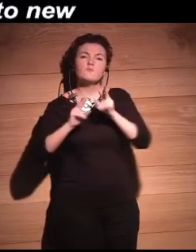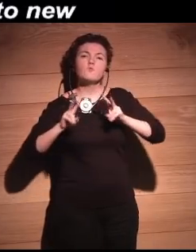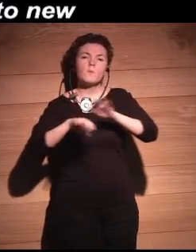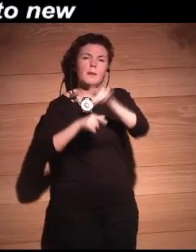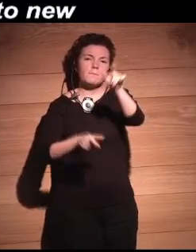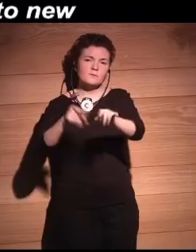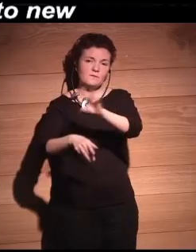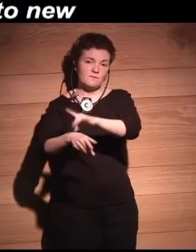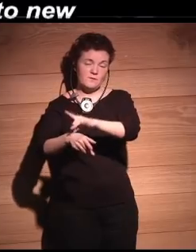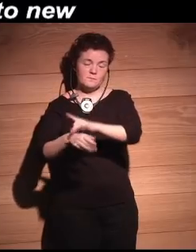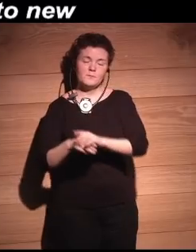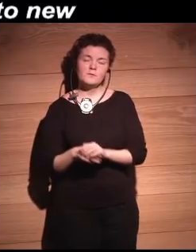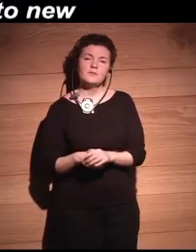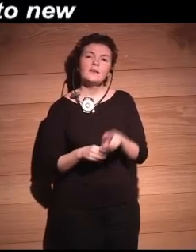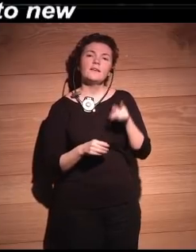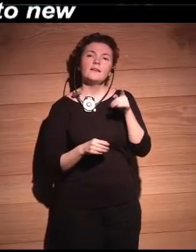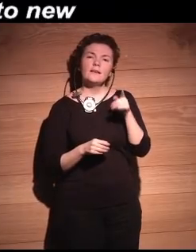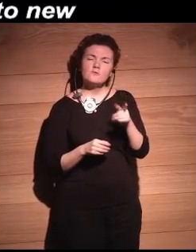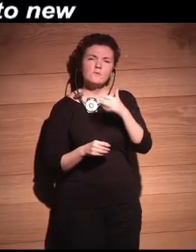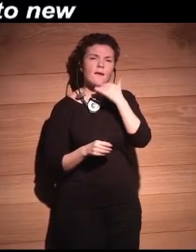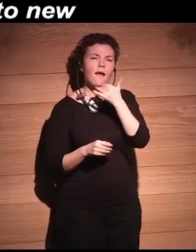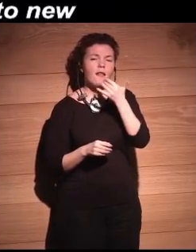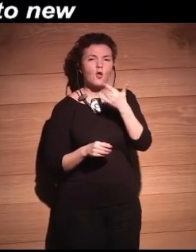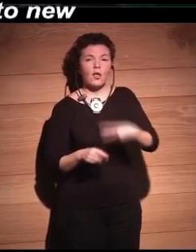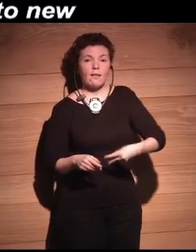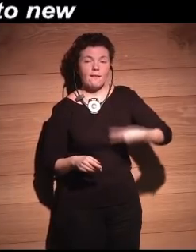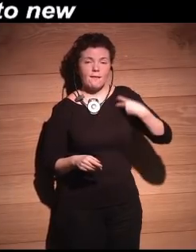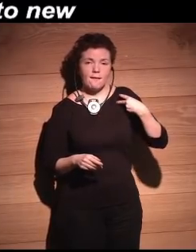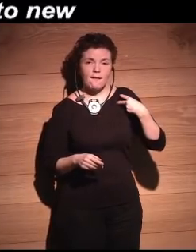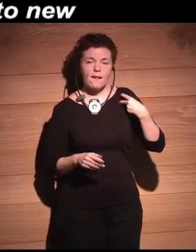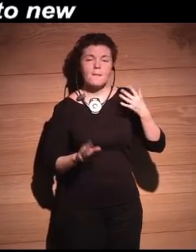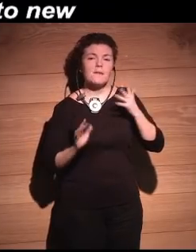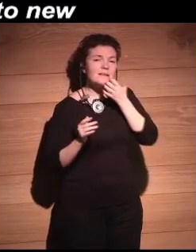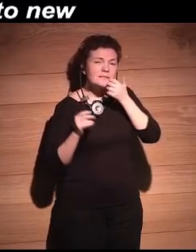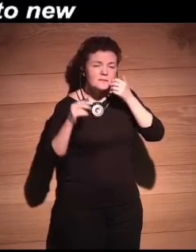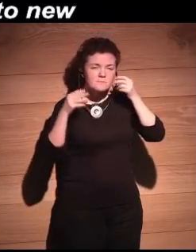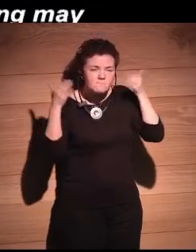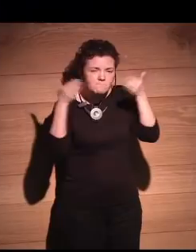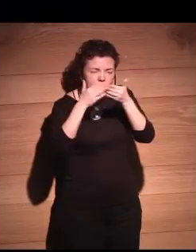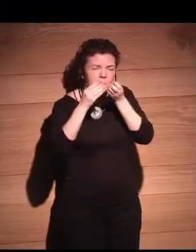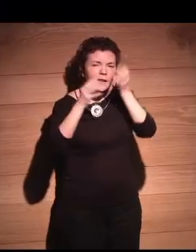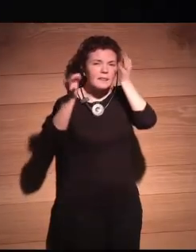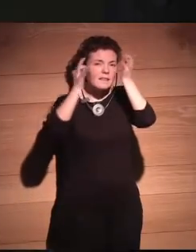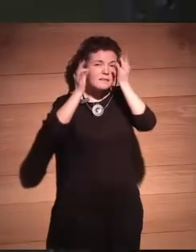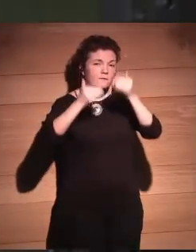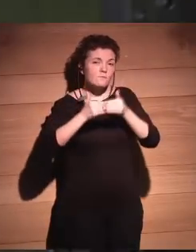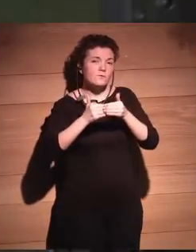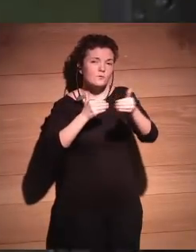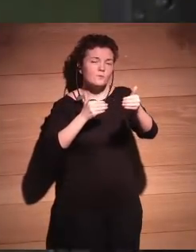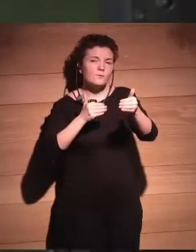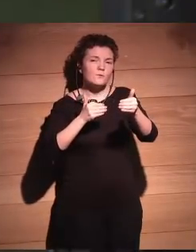los pacientes. Y esto es algo un poco genérico, pero si nos fijamos un poco en los detalles del futuro